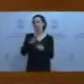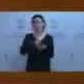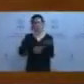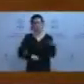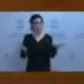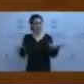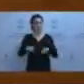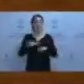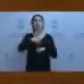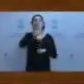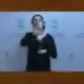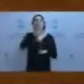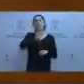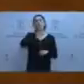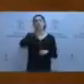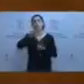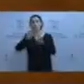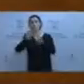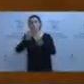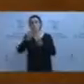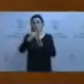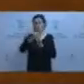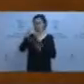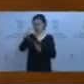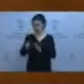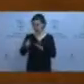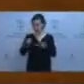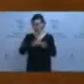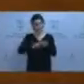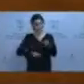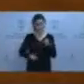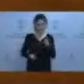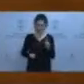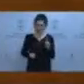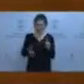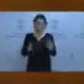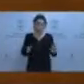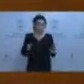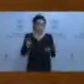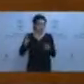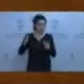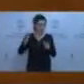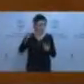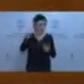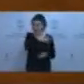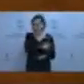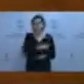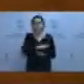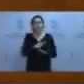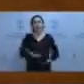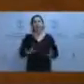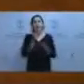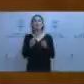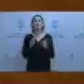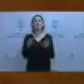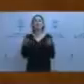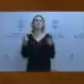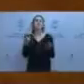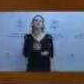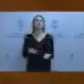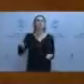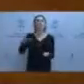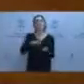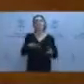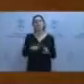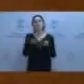esas 109 páginas más 2, a lo mejor viene y no las he leído. Pero yo no lo he visto. Y no me diga a continuación que el impuesto de sociedades es la única solución que